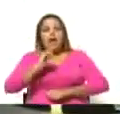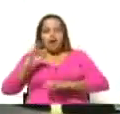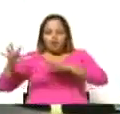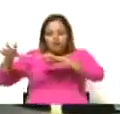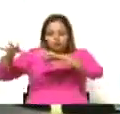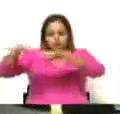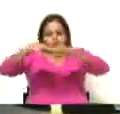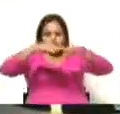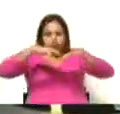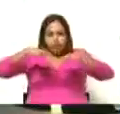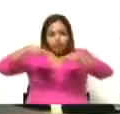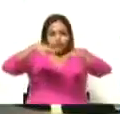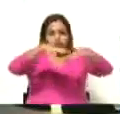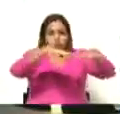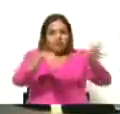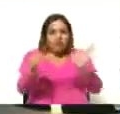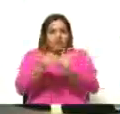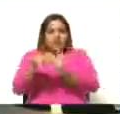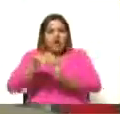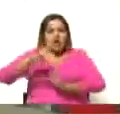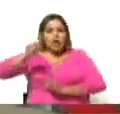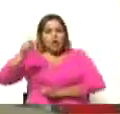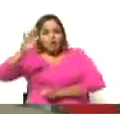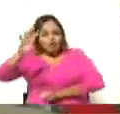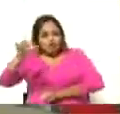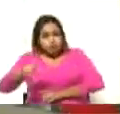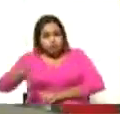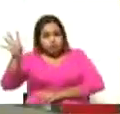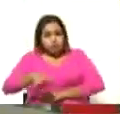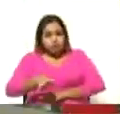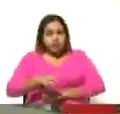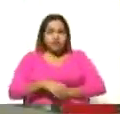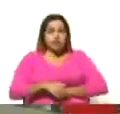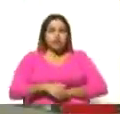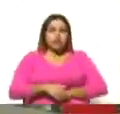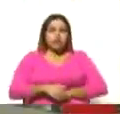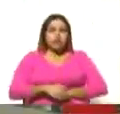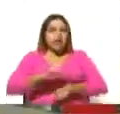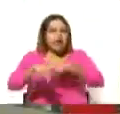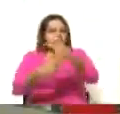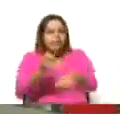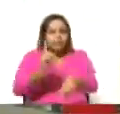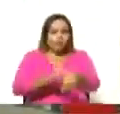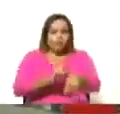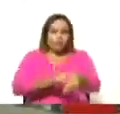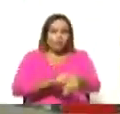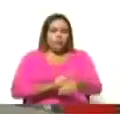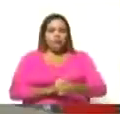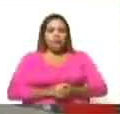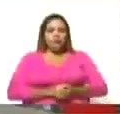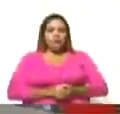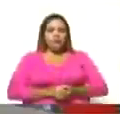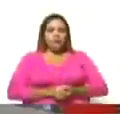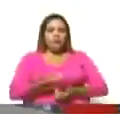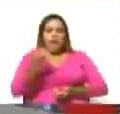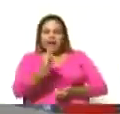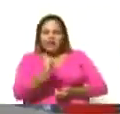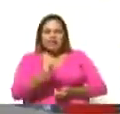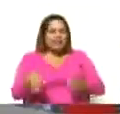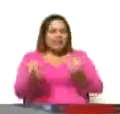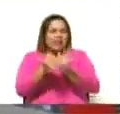por la Guayana Francesa y Surinam. Y bueno, en las próximas horas deberá estar tocando